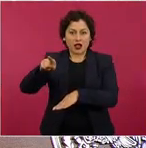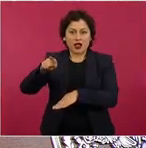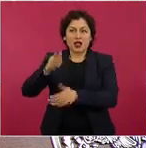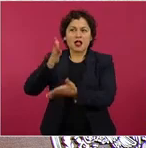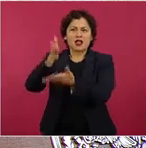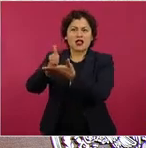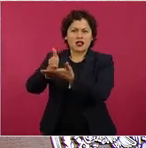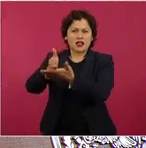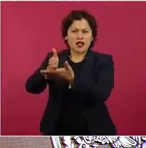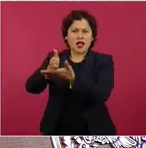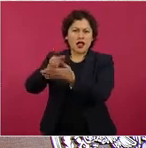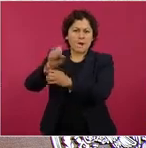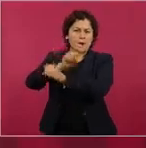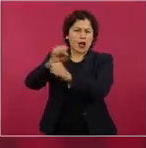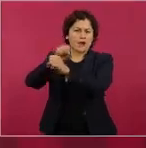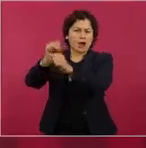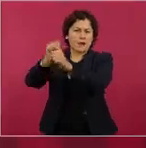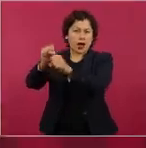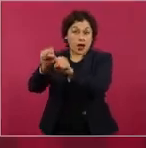hay,